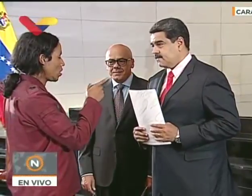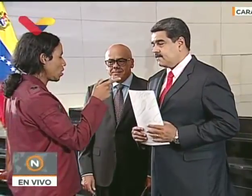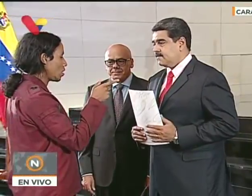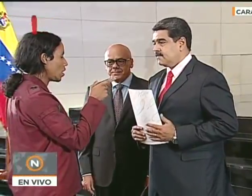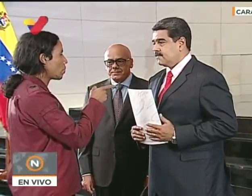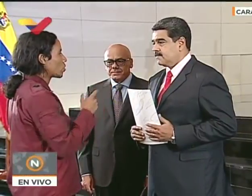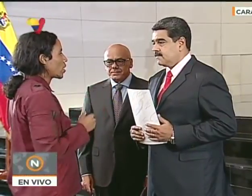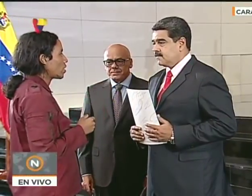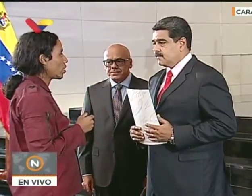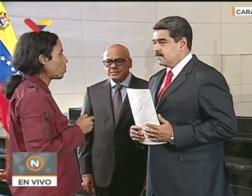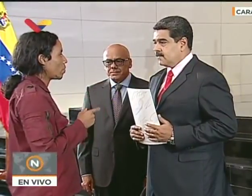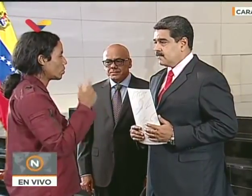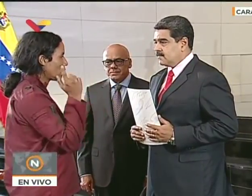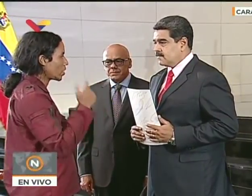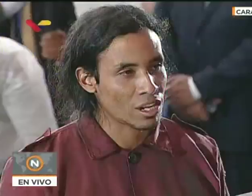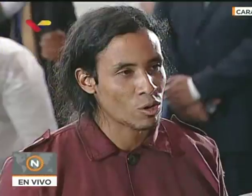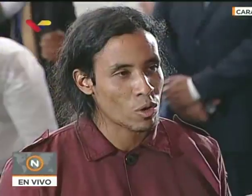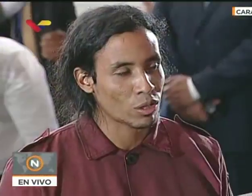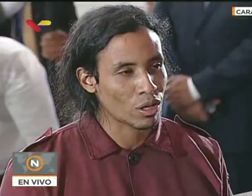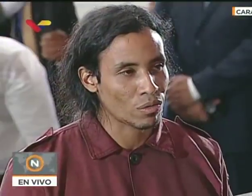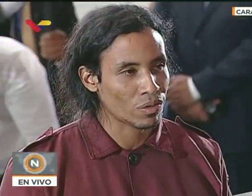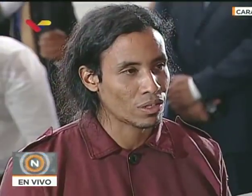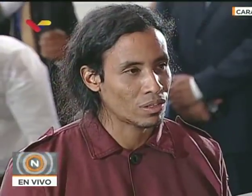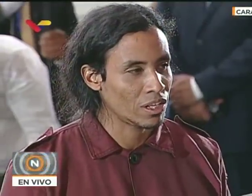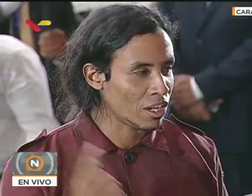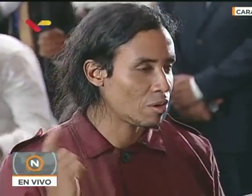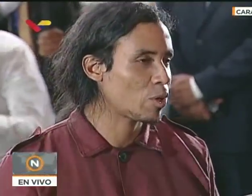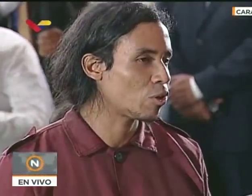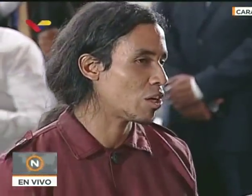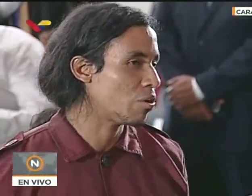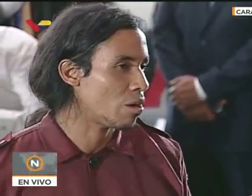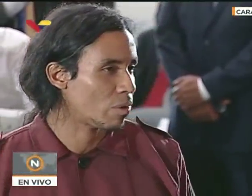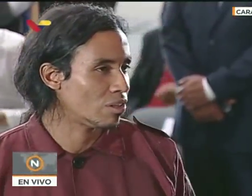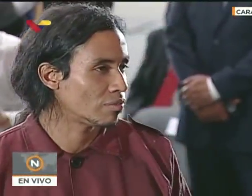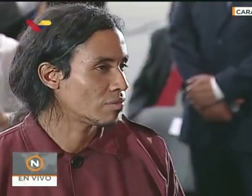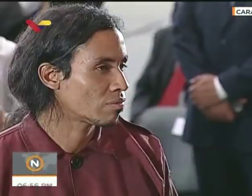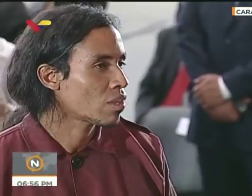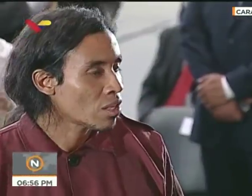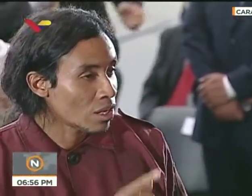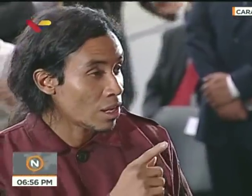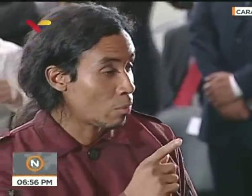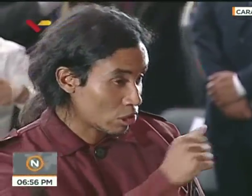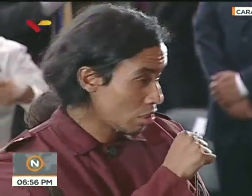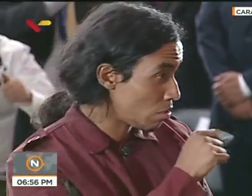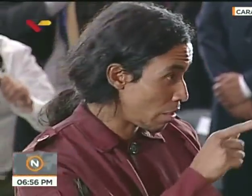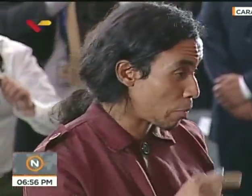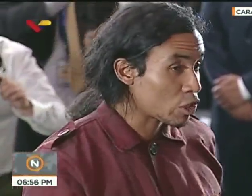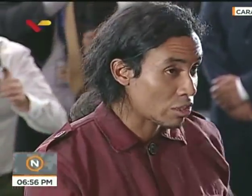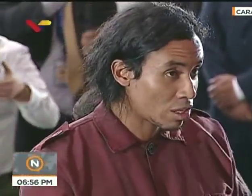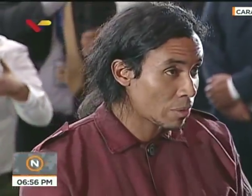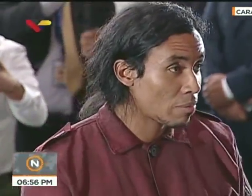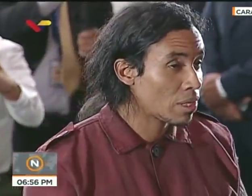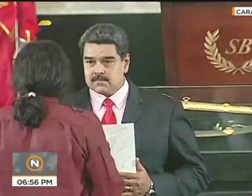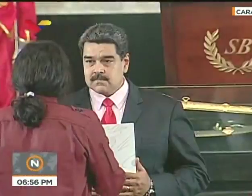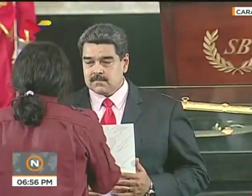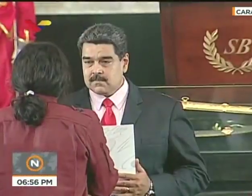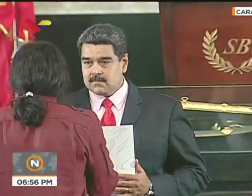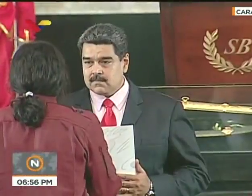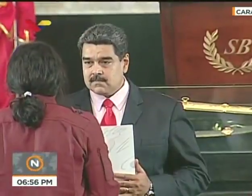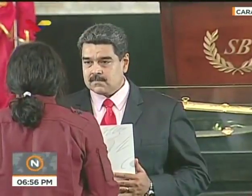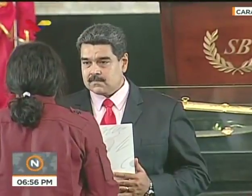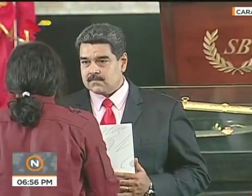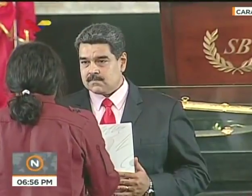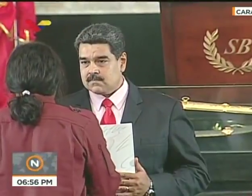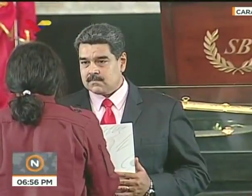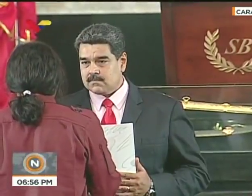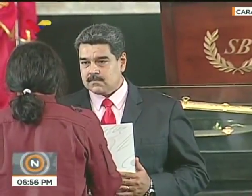calidad de su trabajo y por la oportunidad periodística ejercida en beneficio de la opinión pública. Es la conversación